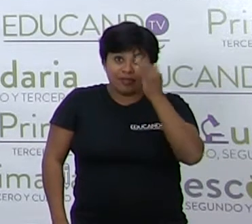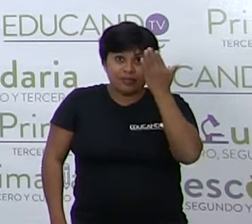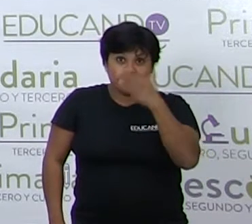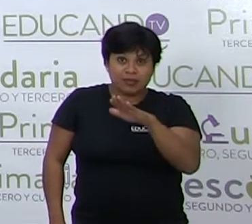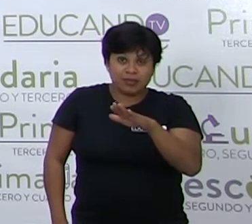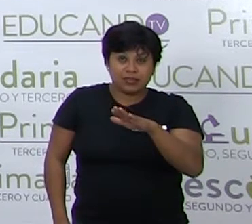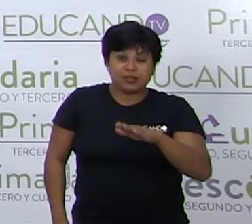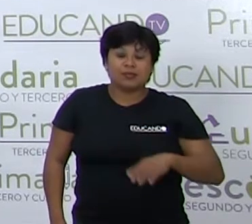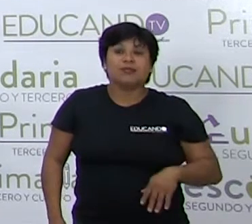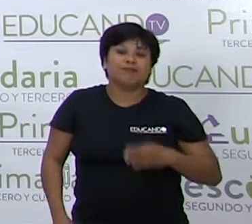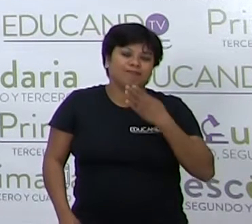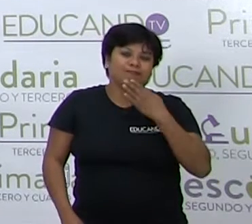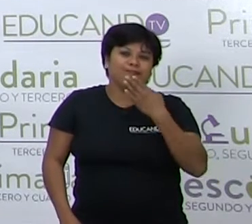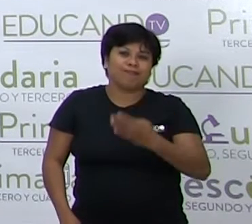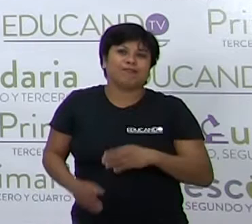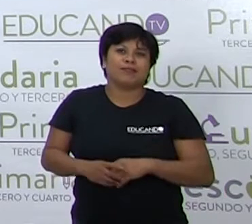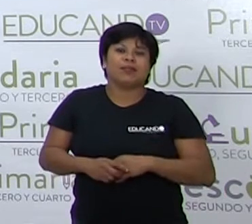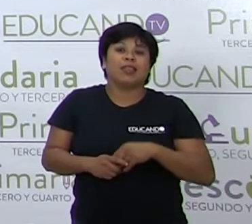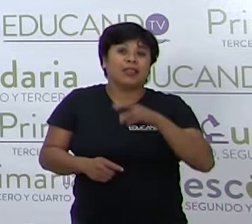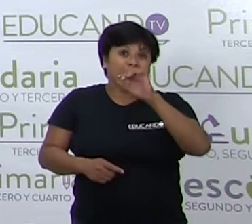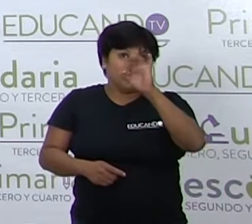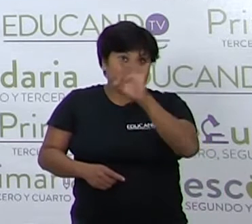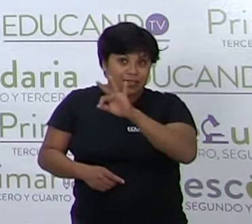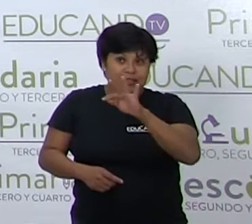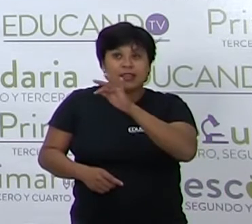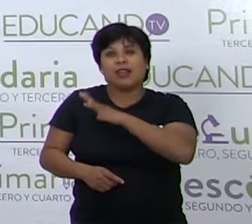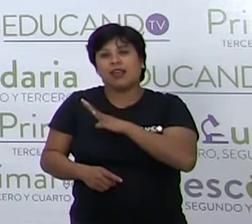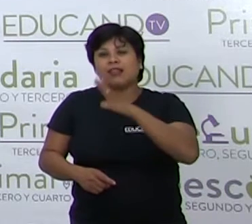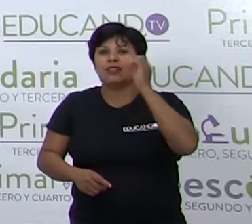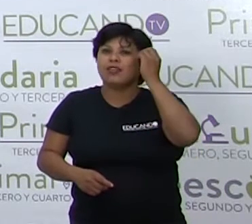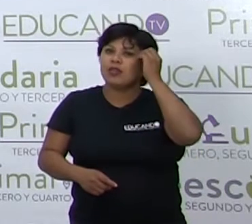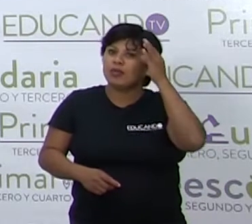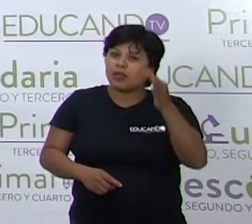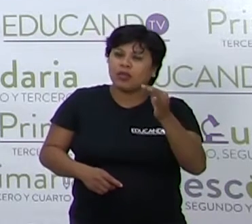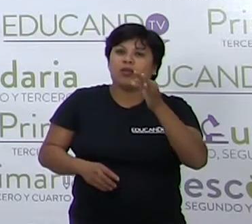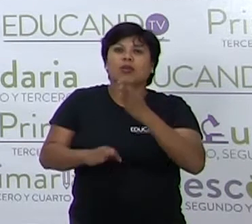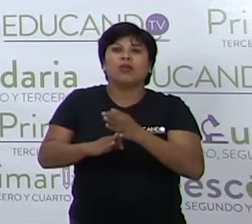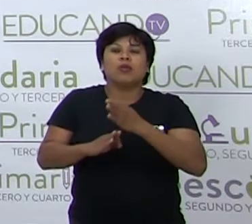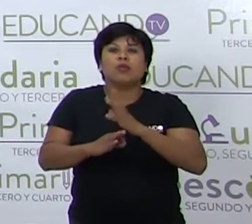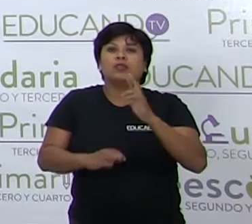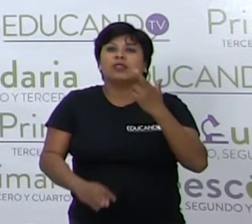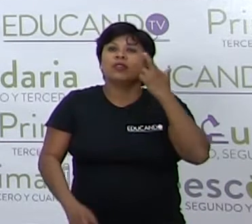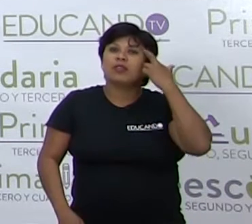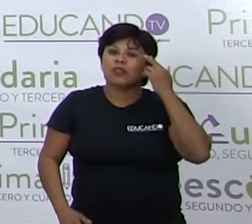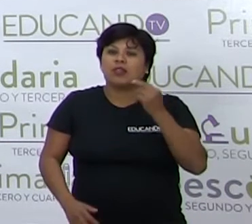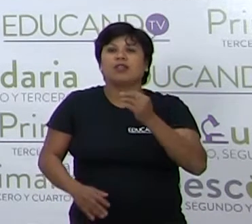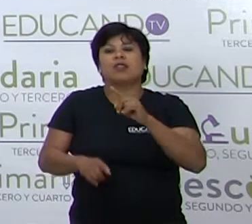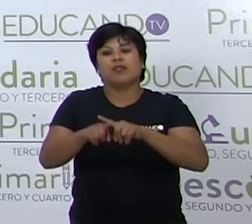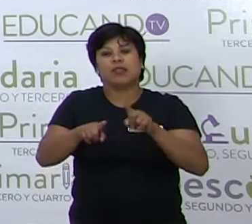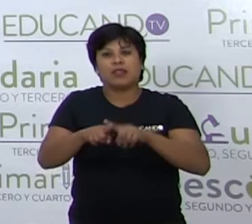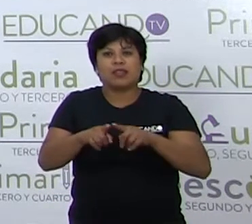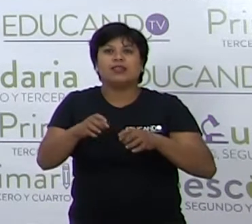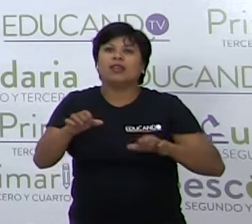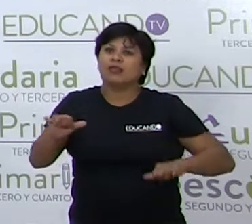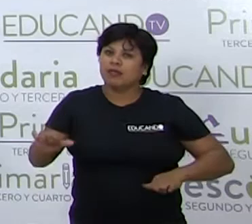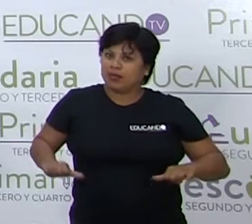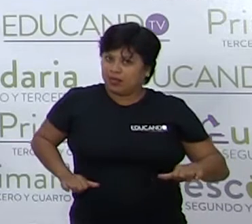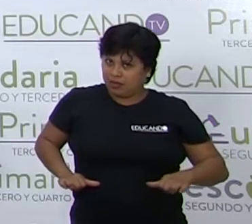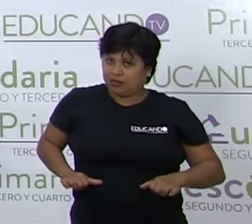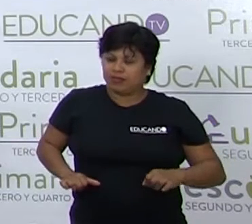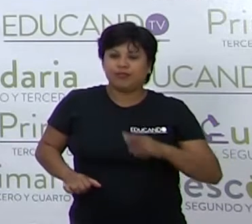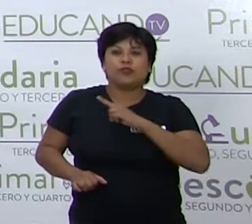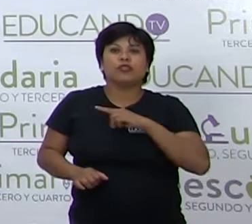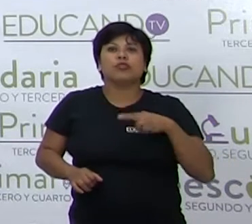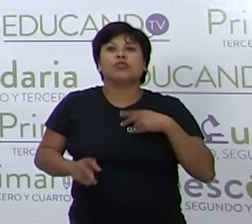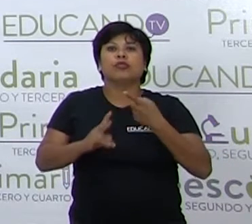¿verdad? Bien, si es que por ahí se te olvidó, hoy vamos a recordarlo haciendo varios ejercicios. Vamos a iniciar